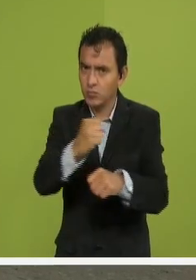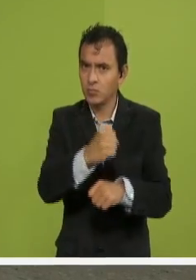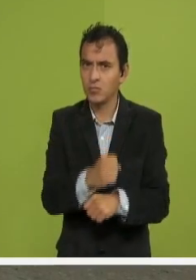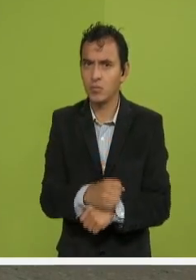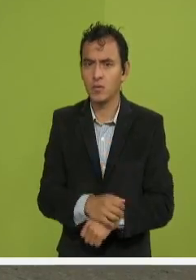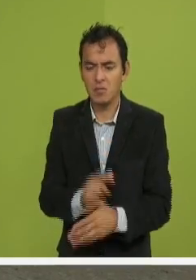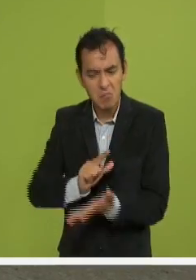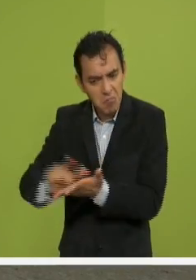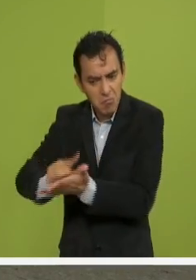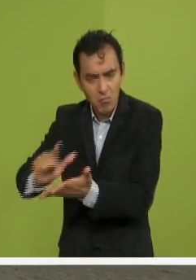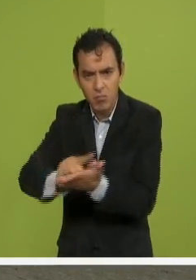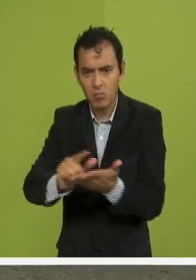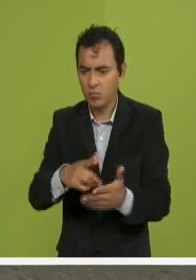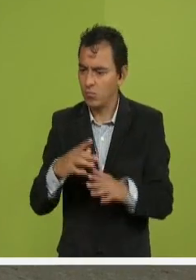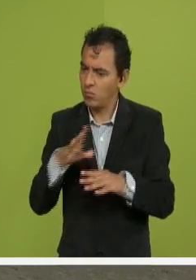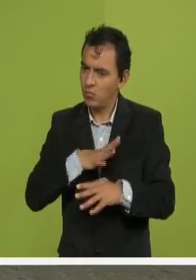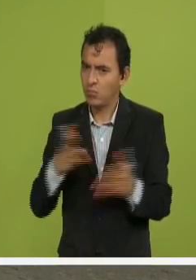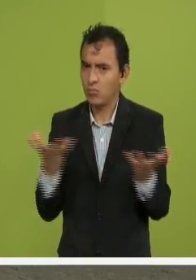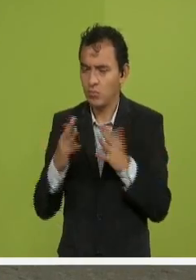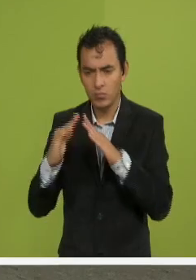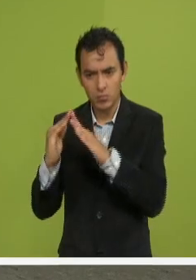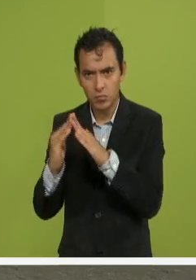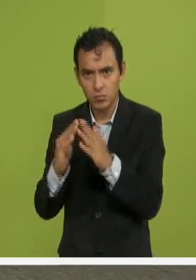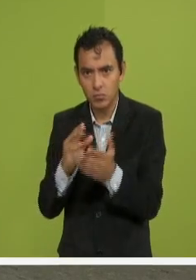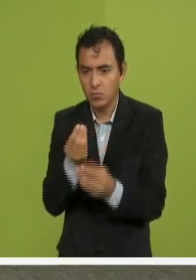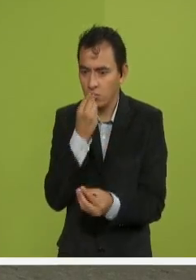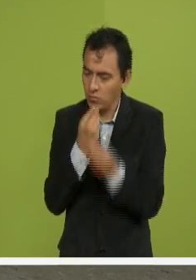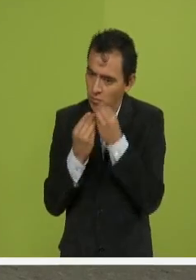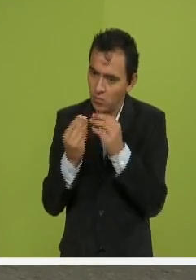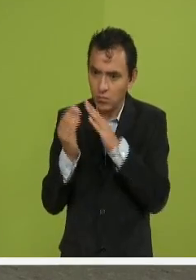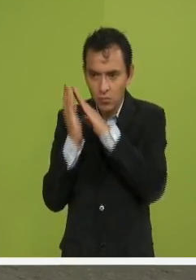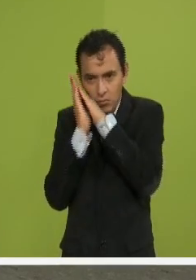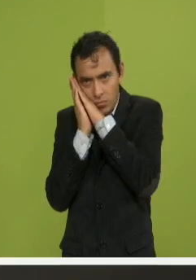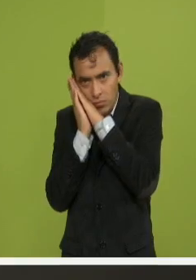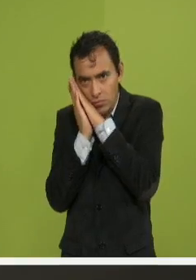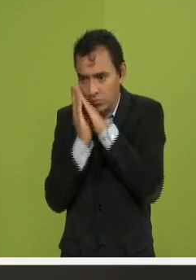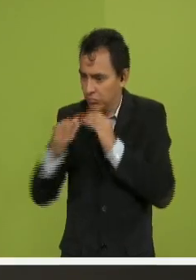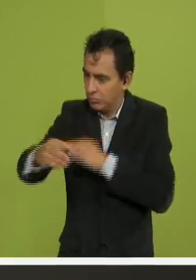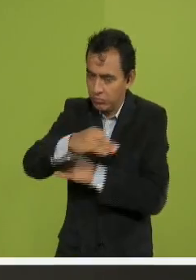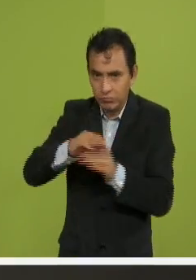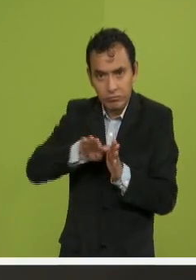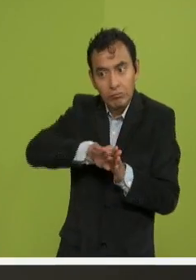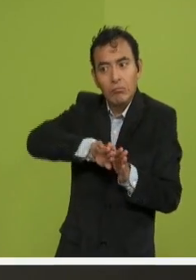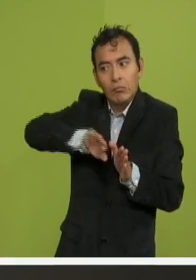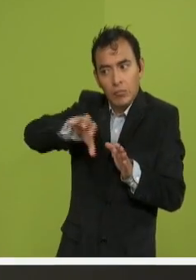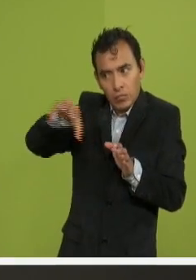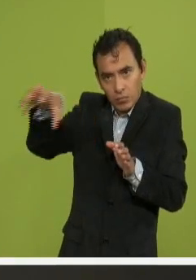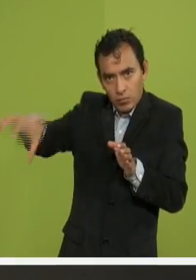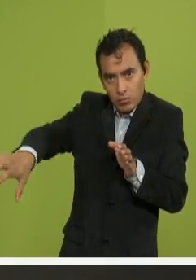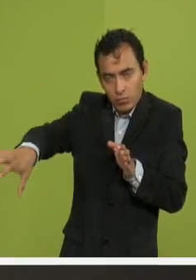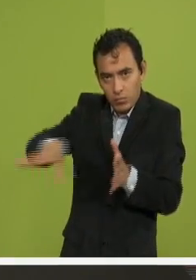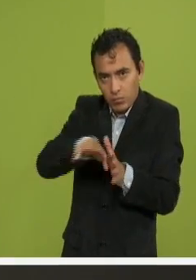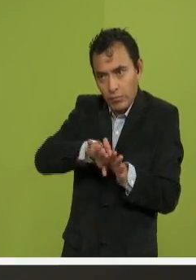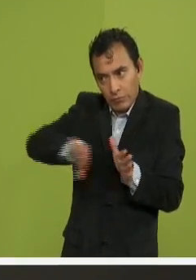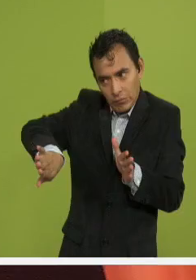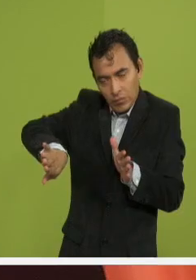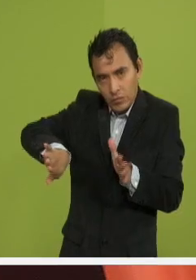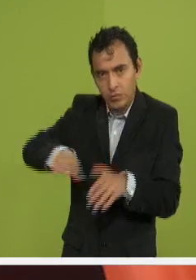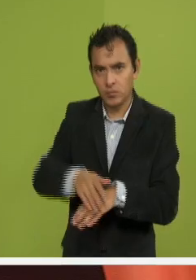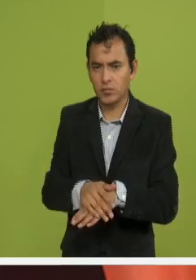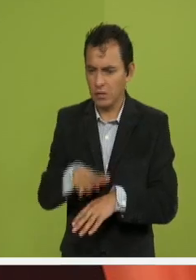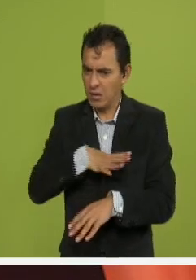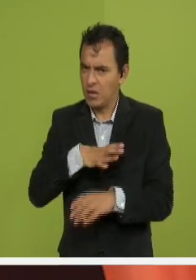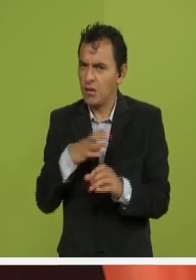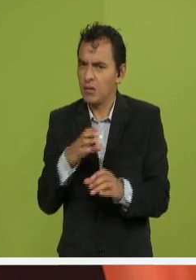que se debe hacer en una casa. Y vas a comer aparte, y vas a dormir aparte, y vas a estar aparte, ¿no? Exacto, siempre. Hay casos leves, hay casos drásticos.